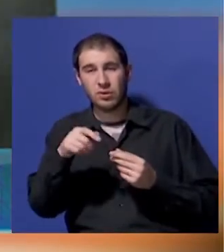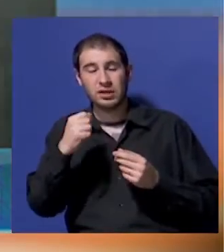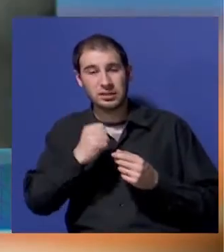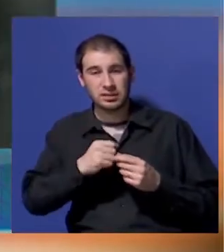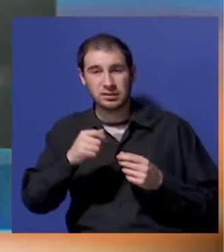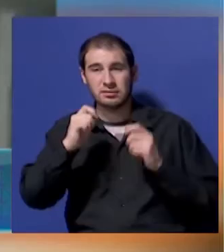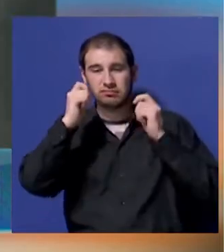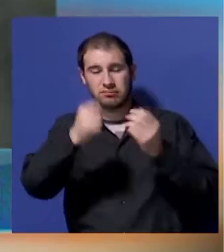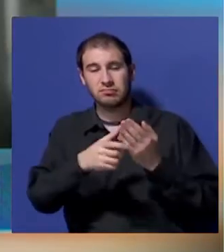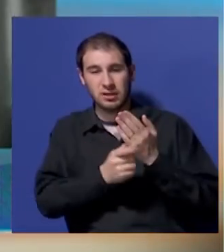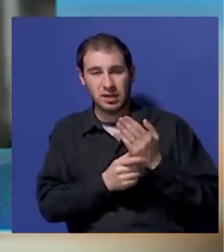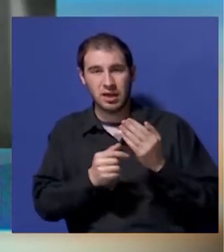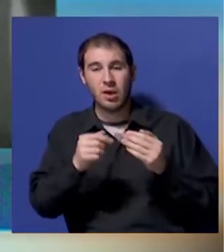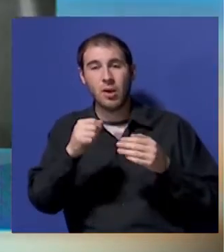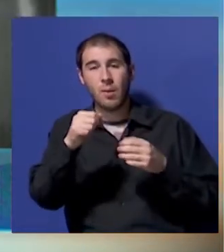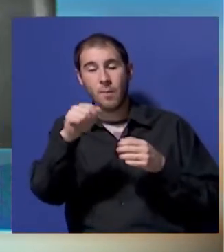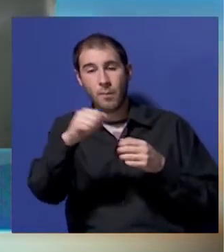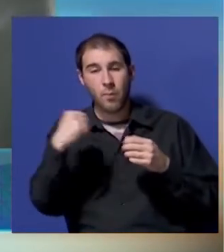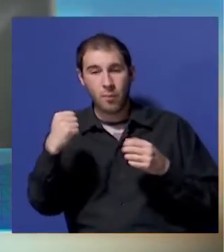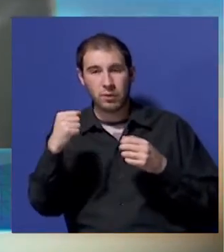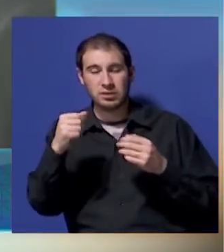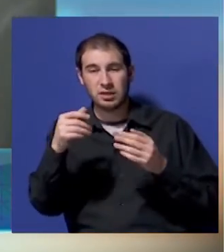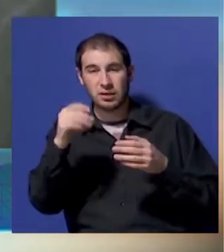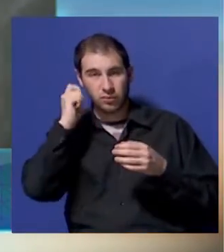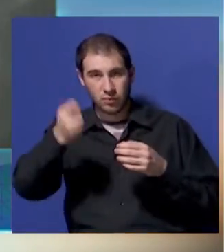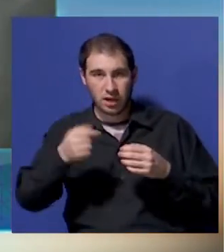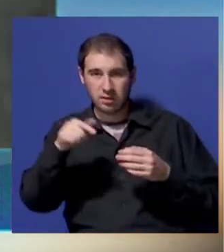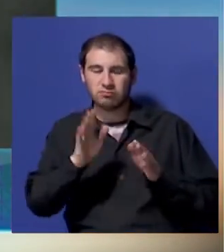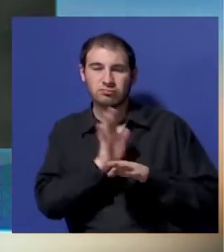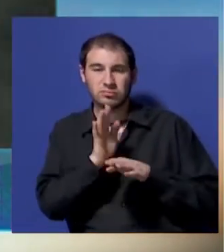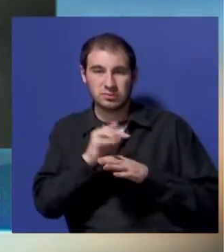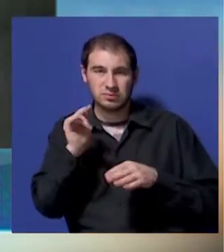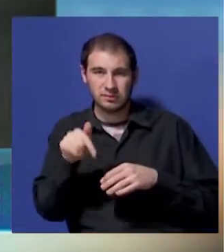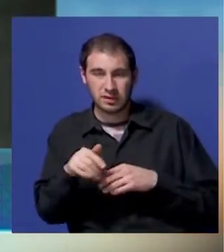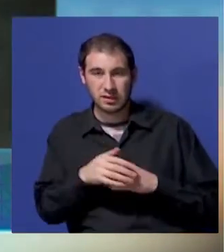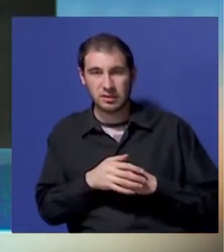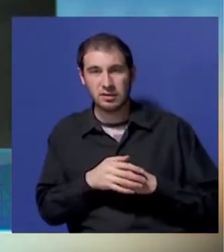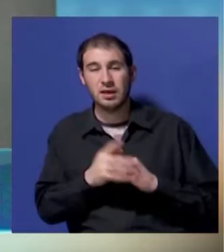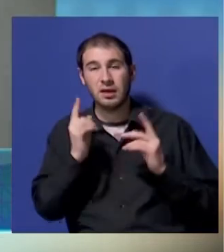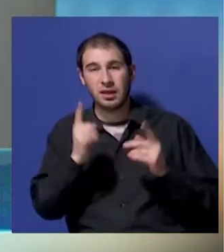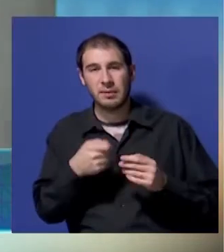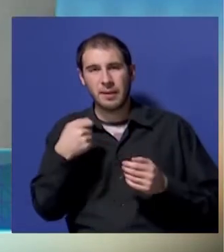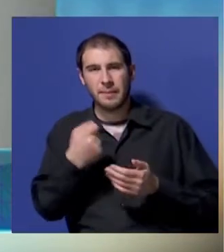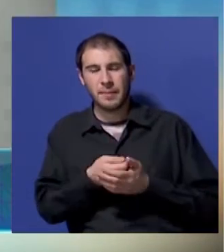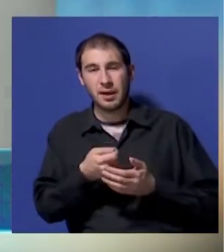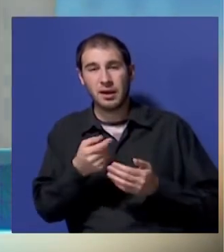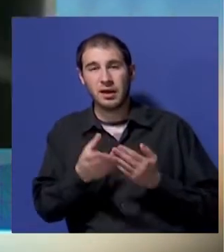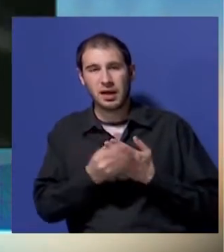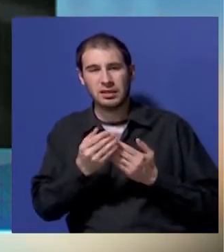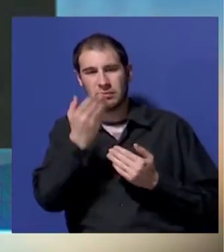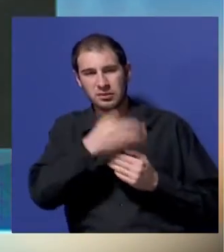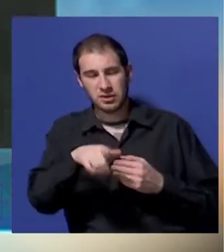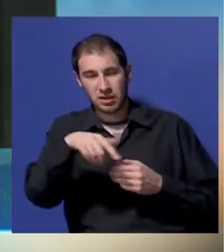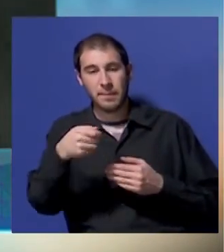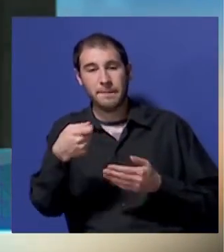gancho en la puerta de los juzgados, con todo lo que eso implica y significa, y además le hacían pagar las costas a las víctimas,